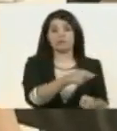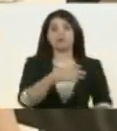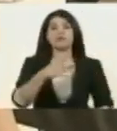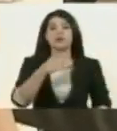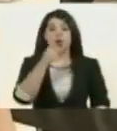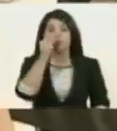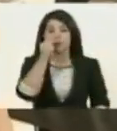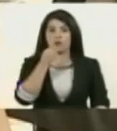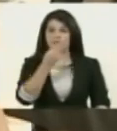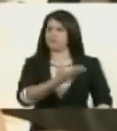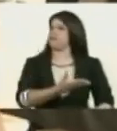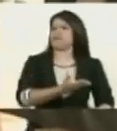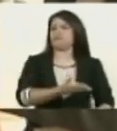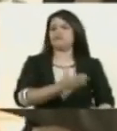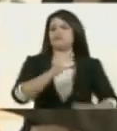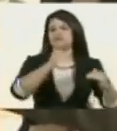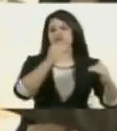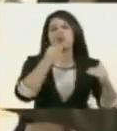más grandes